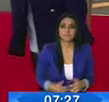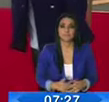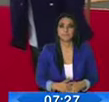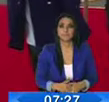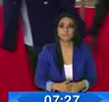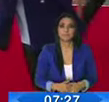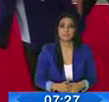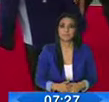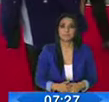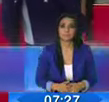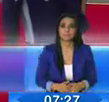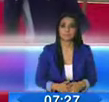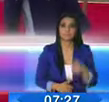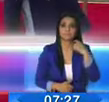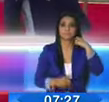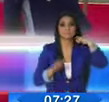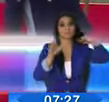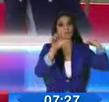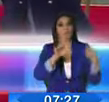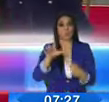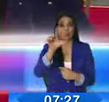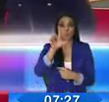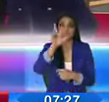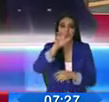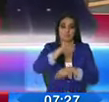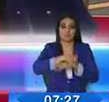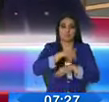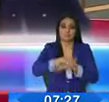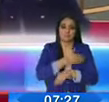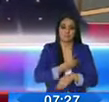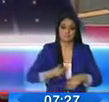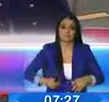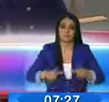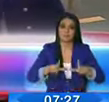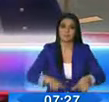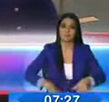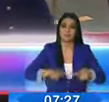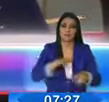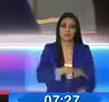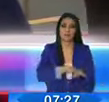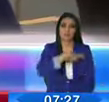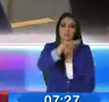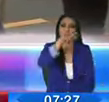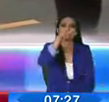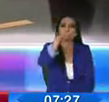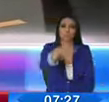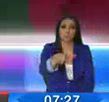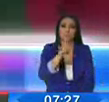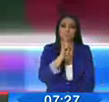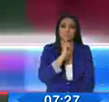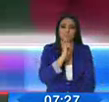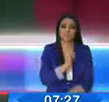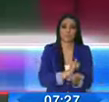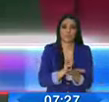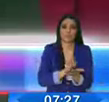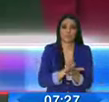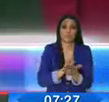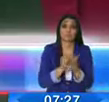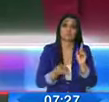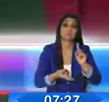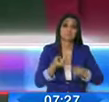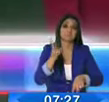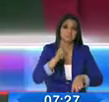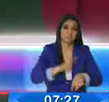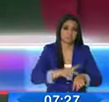cerca de las 3 de la tarde de este lunes el primer mandatario lenín moreno partió hacia nueva york en eeuu esta es la primera gira que